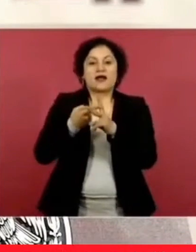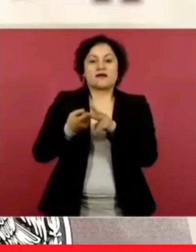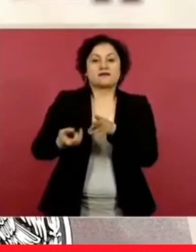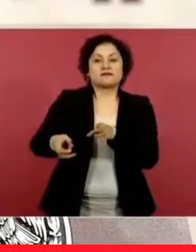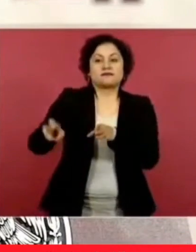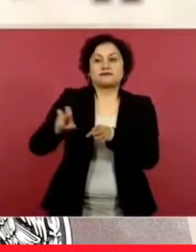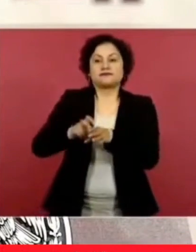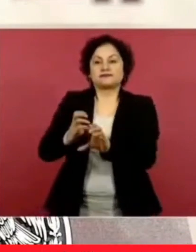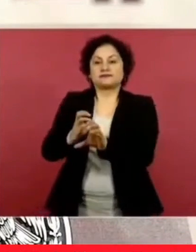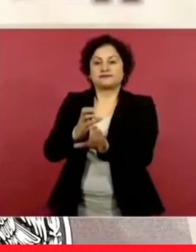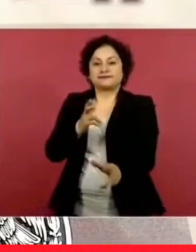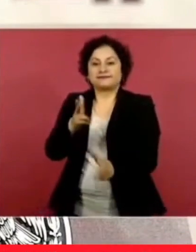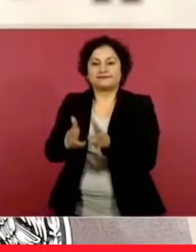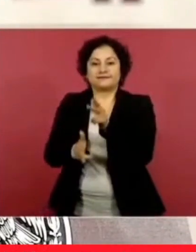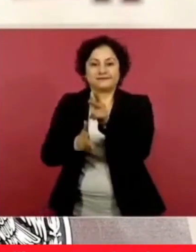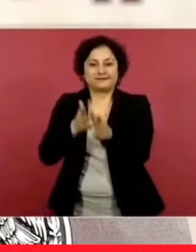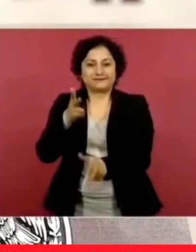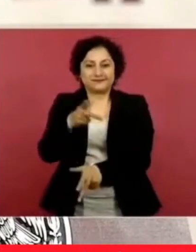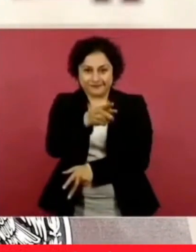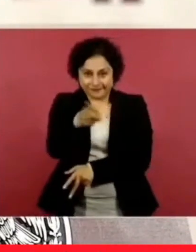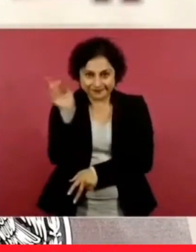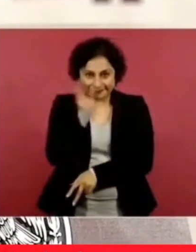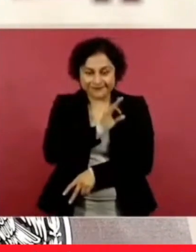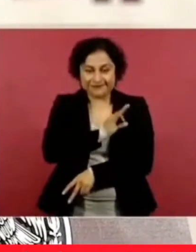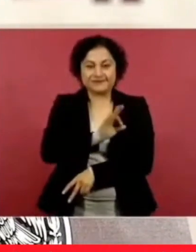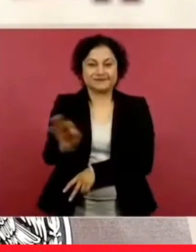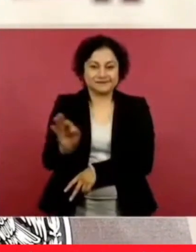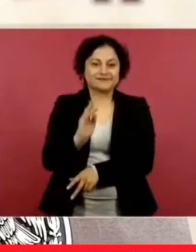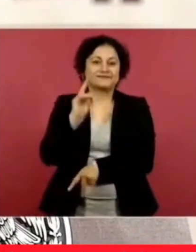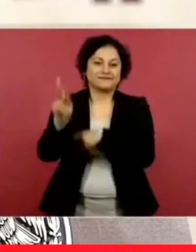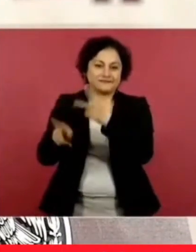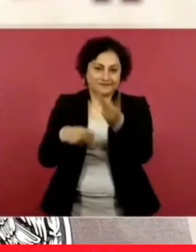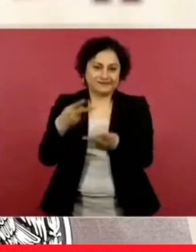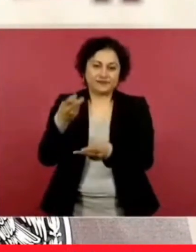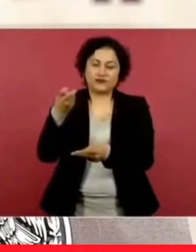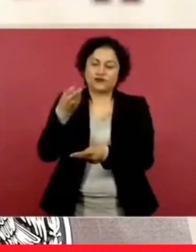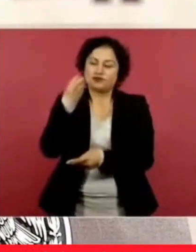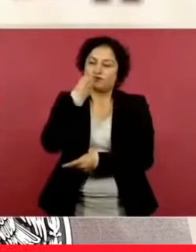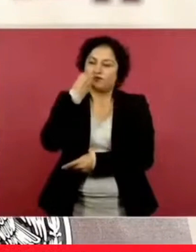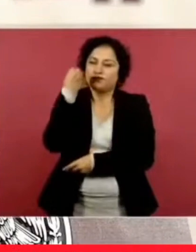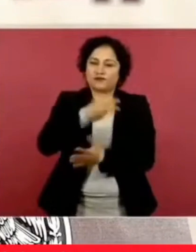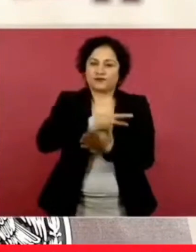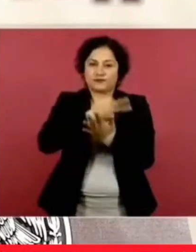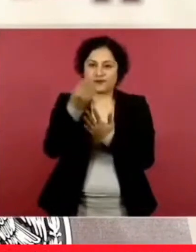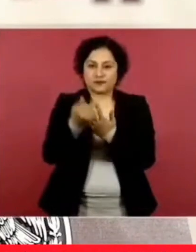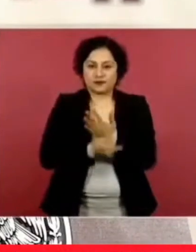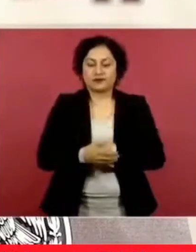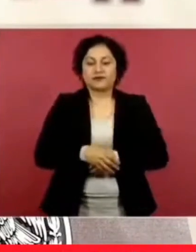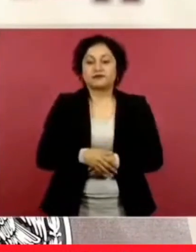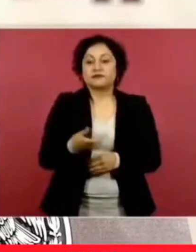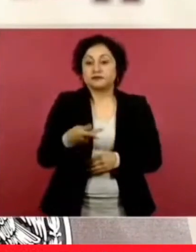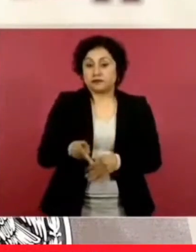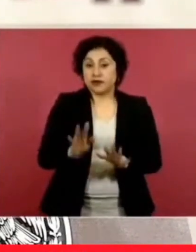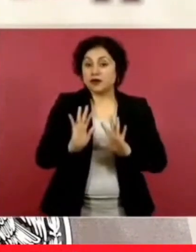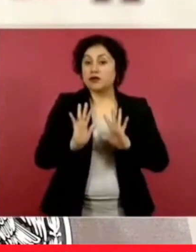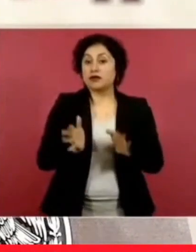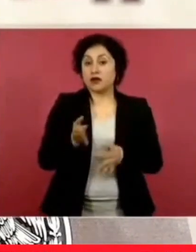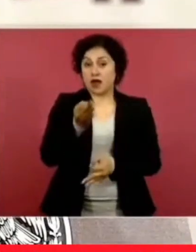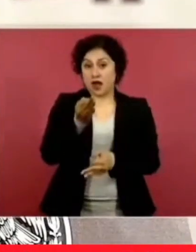ser los pasajeros de este magnífico tren y de este magnífico proyecto pero ya tenemos hoy en día un grupo de pasajeros